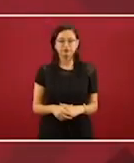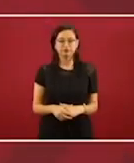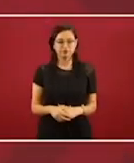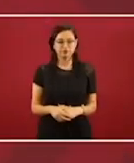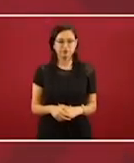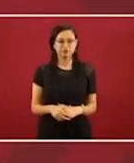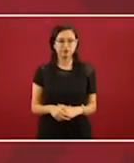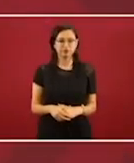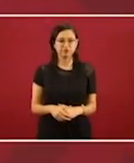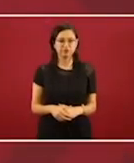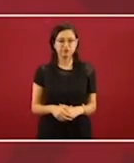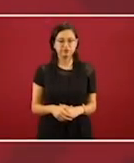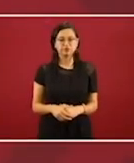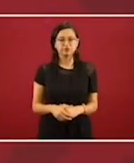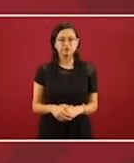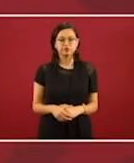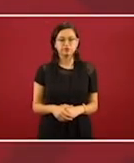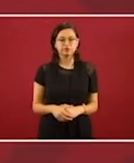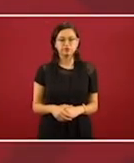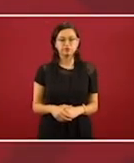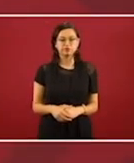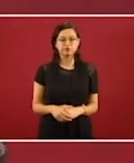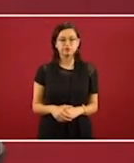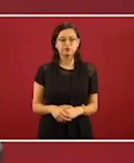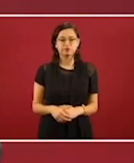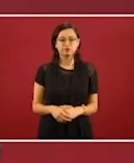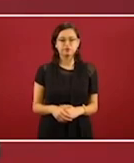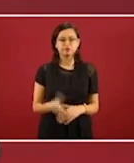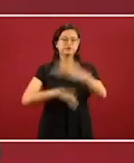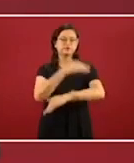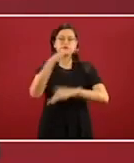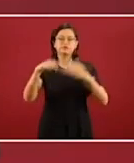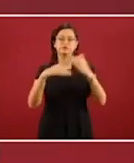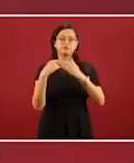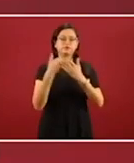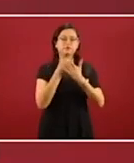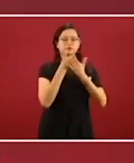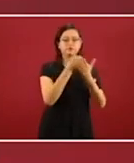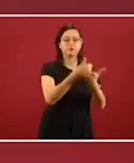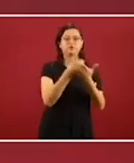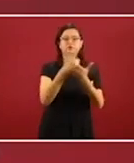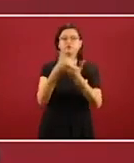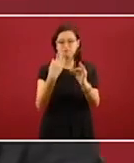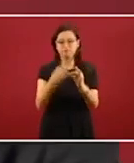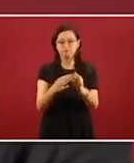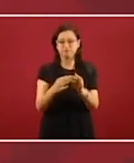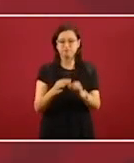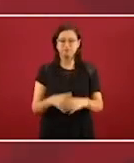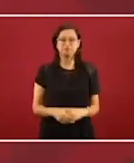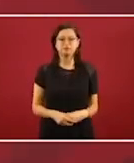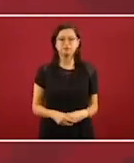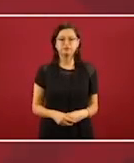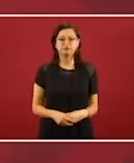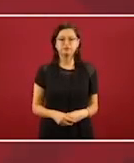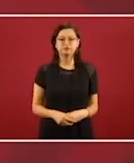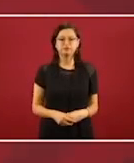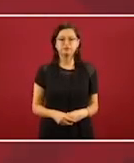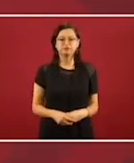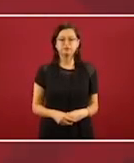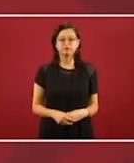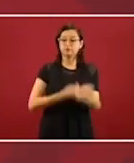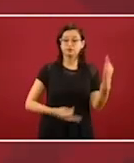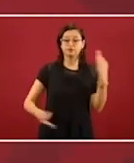Es importante que todos ayudemos al cumplimiento de estas medidas. Si